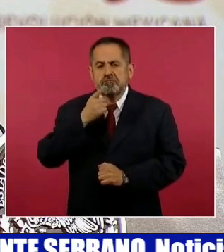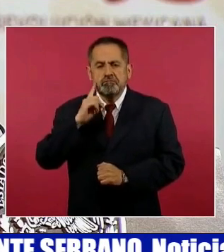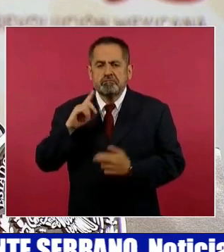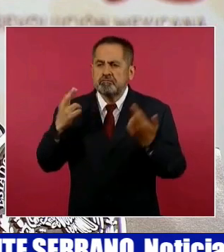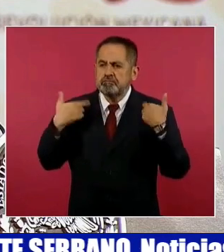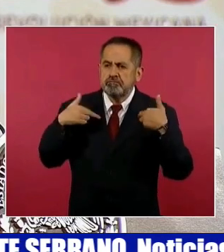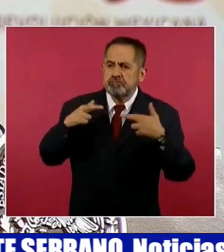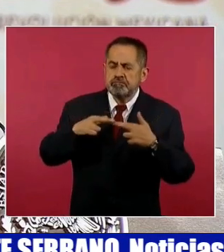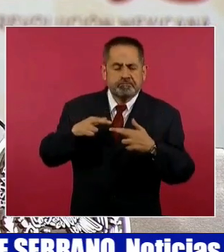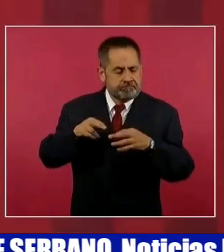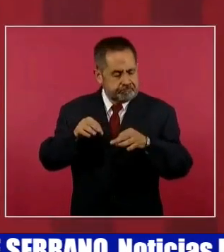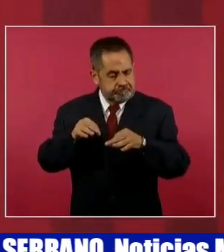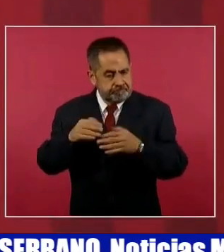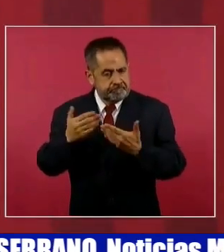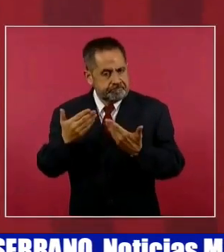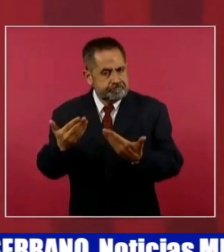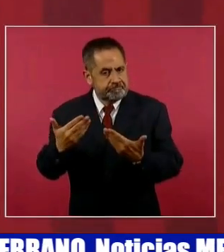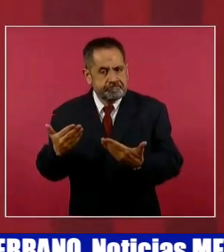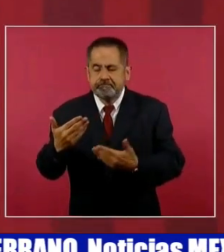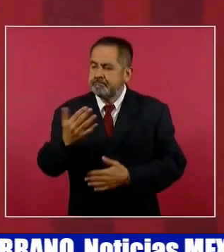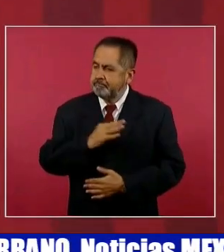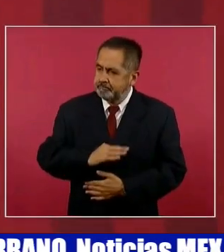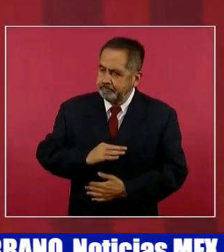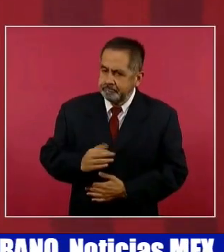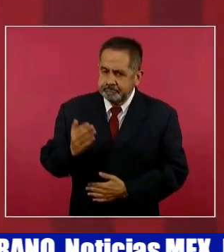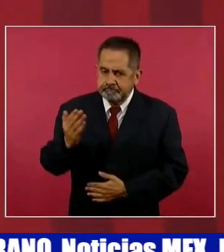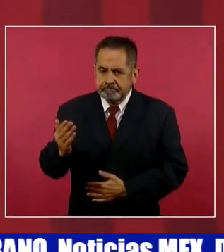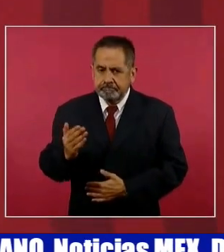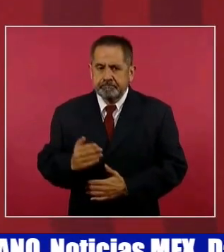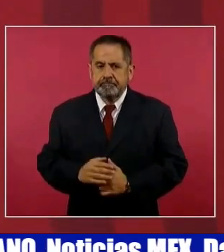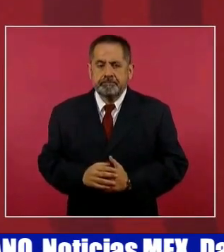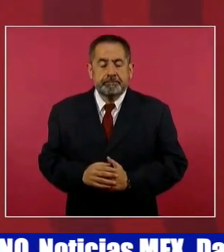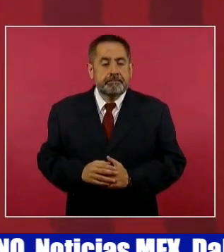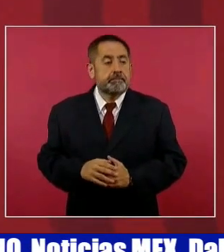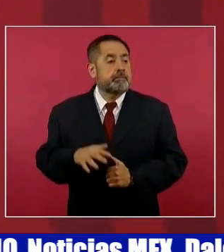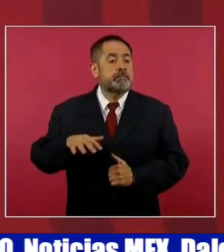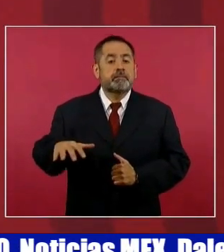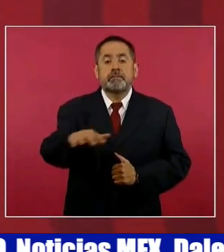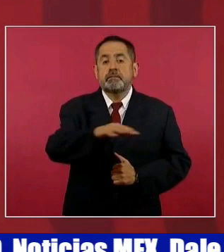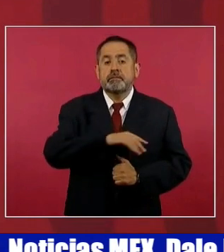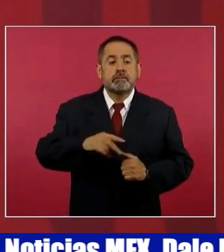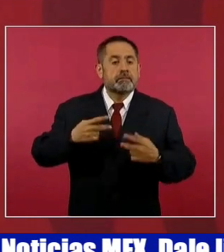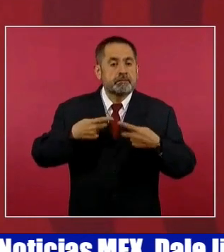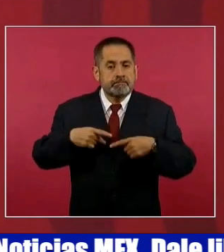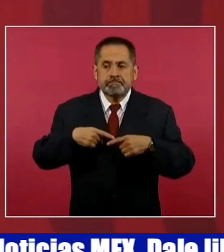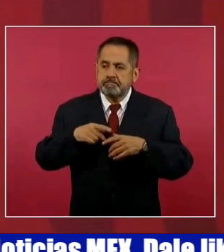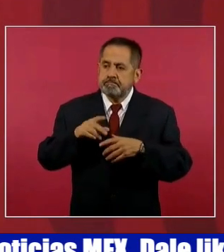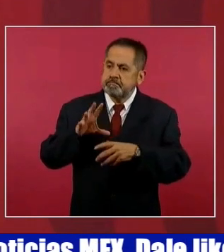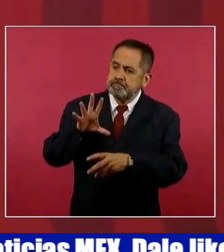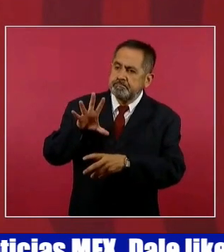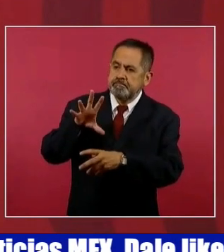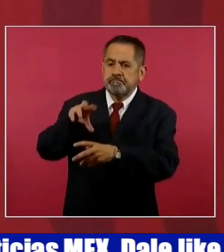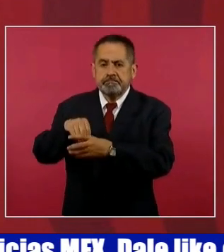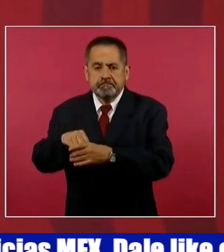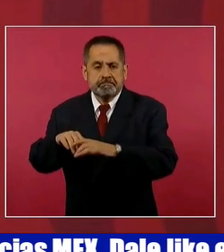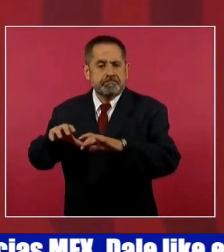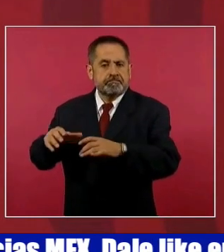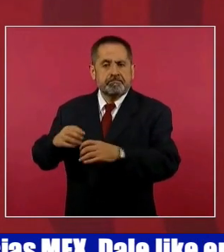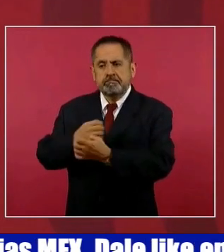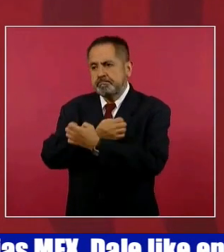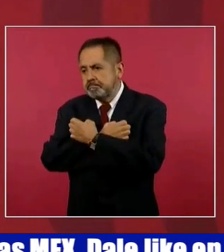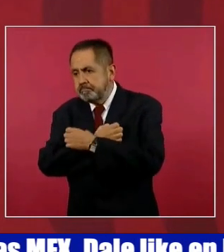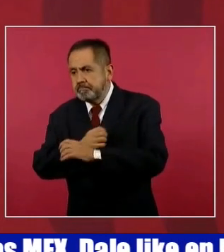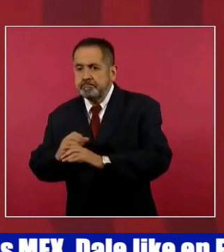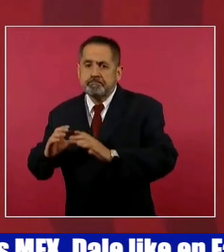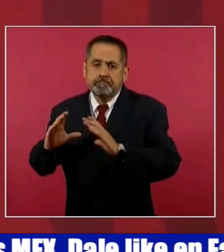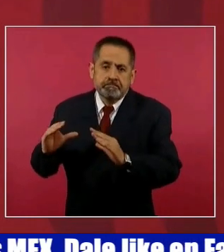la puerta precisamente a esas lacras de la sociedad. Me refiero al clasismo, al